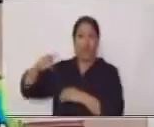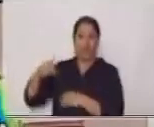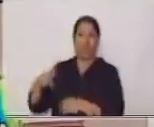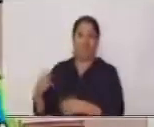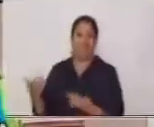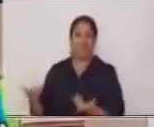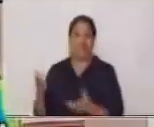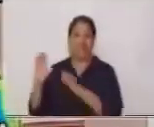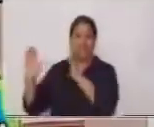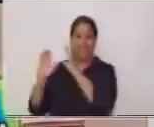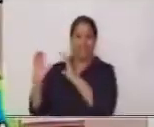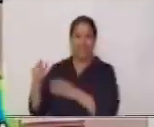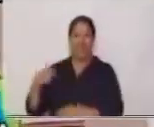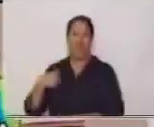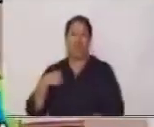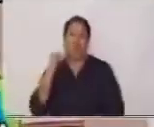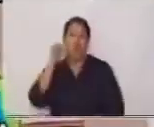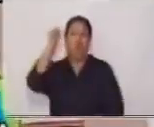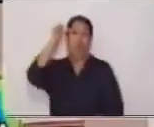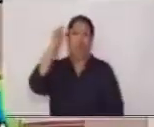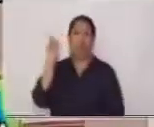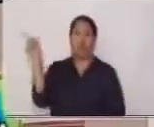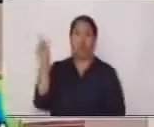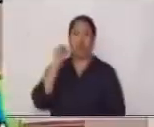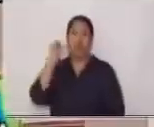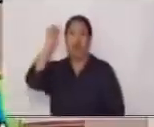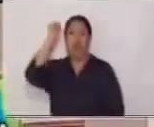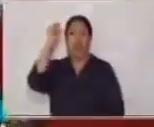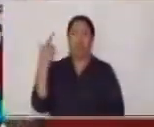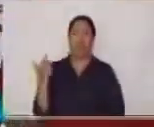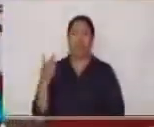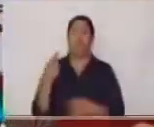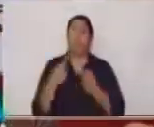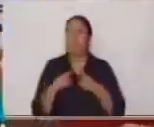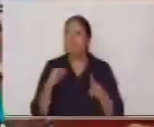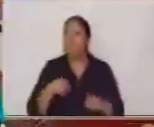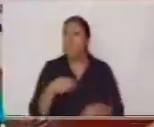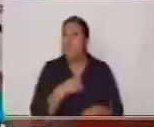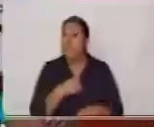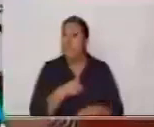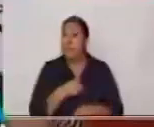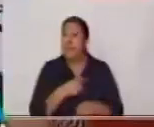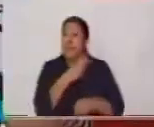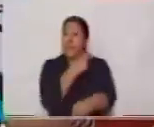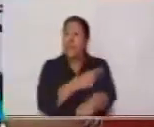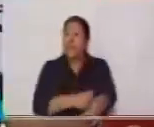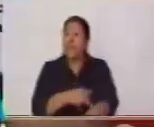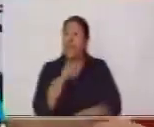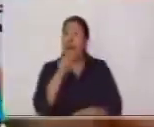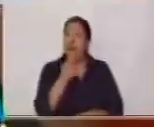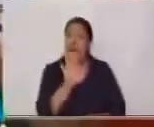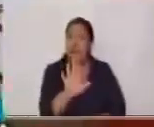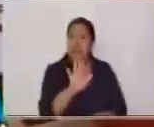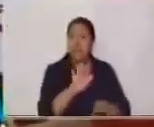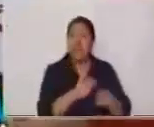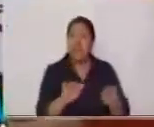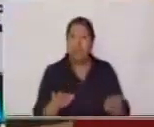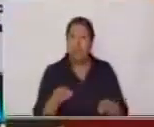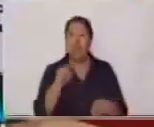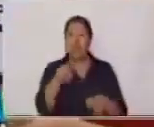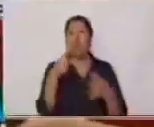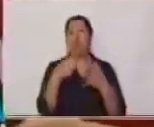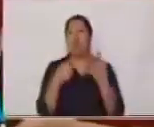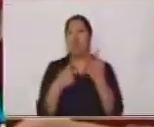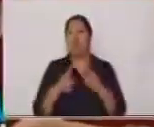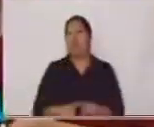dirigida a ella y ella es un adulto al igual que yo. Pero si yo te lo quiero narrar a ti, tengo que utilizar otro tipo de vocabulario para que tú me